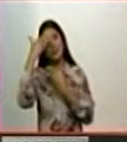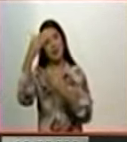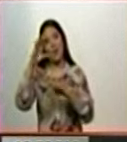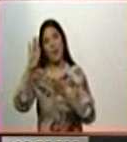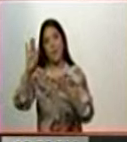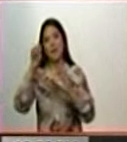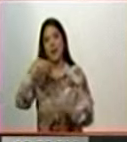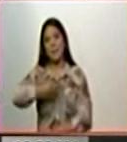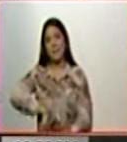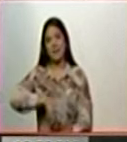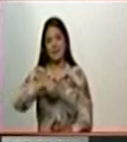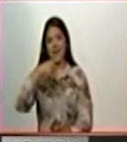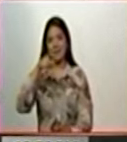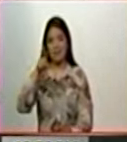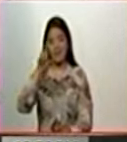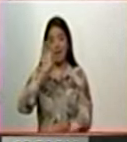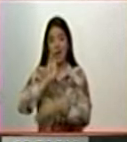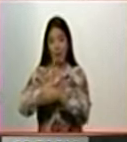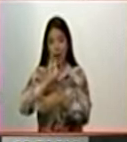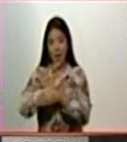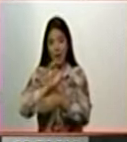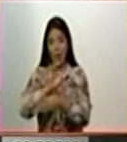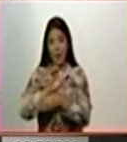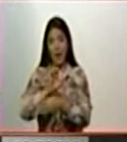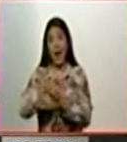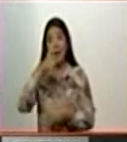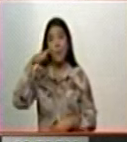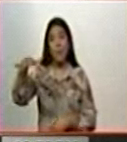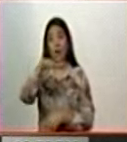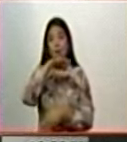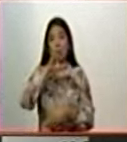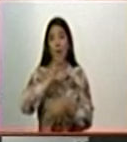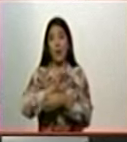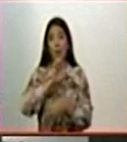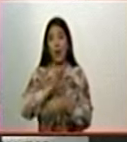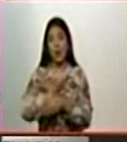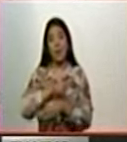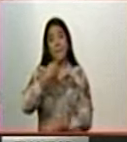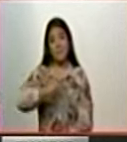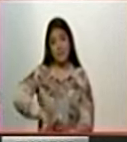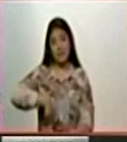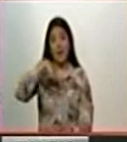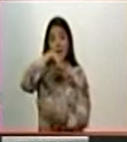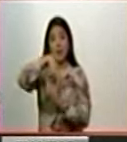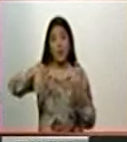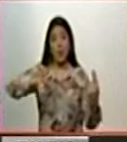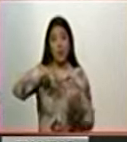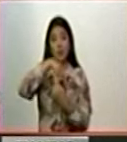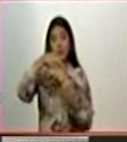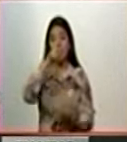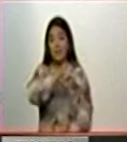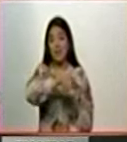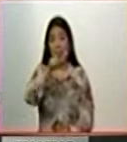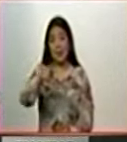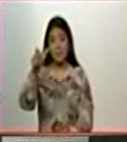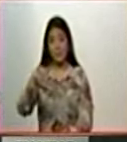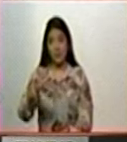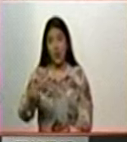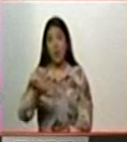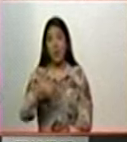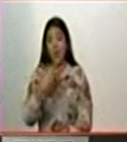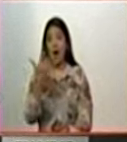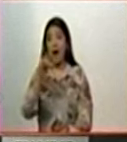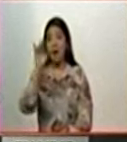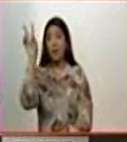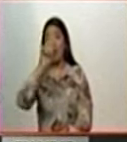especial al presidente Correa. Fue el pueblo de Ecuador, su presidente y la Revolución Ciudadana, contar no solamente